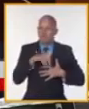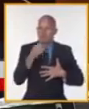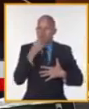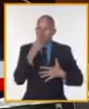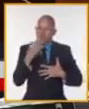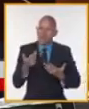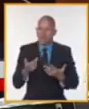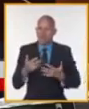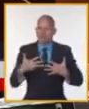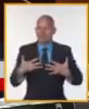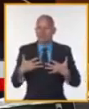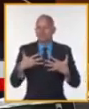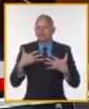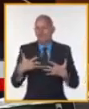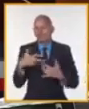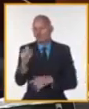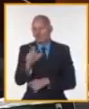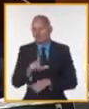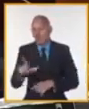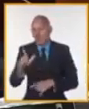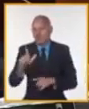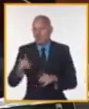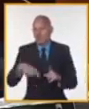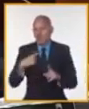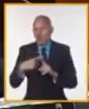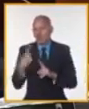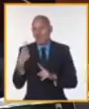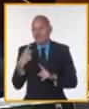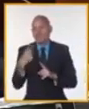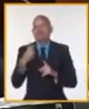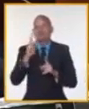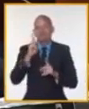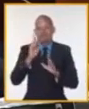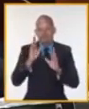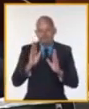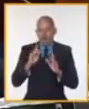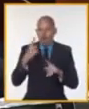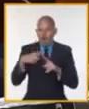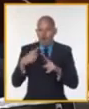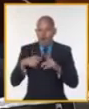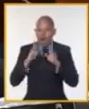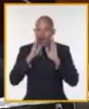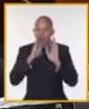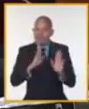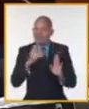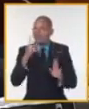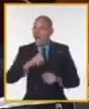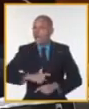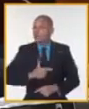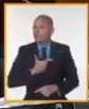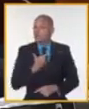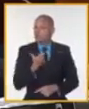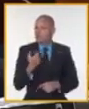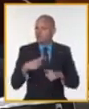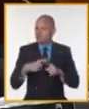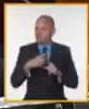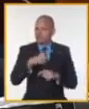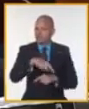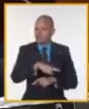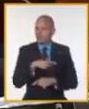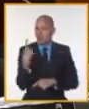con los artistas e intelectuales. Hay una atención diferenciada y seguimiento al Plan Integral de Atención a